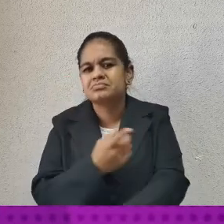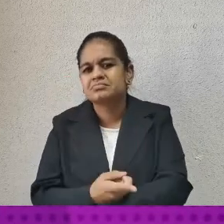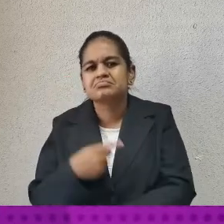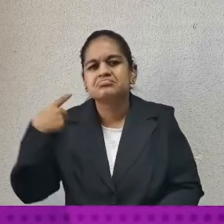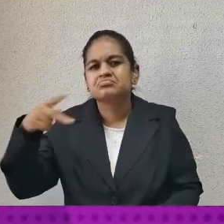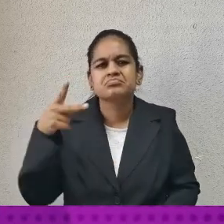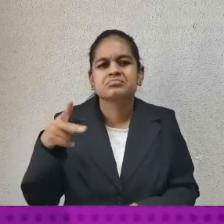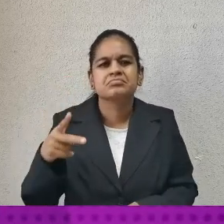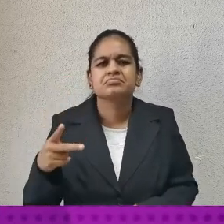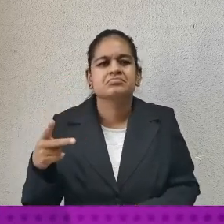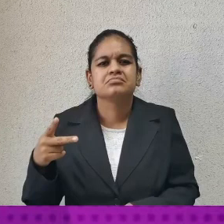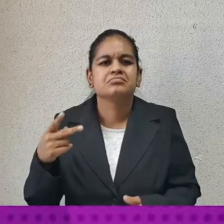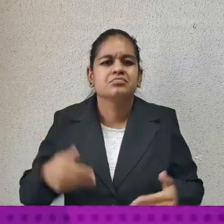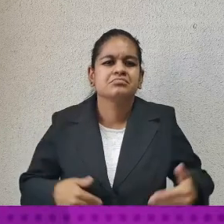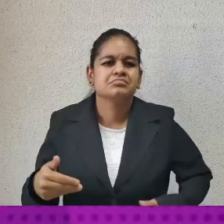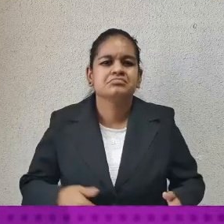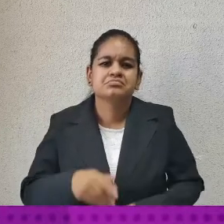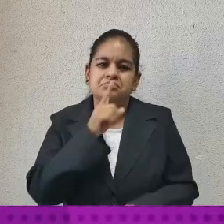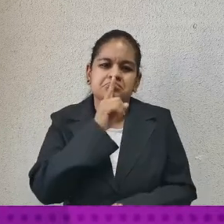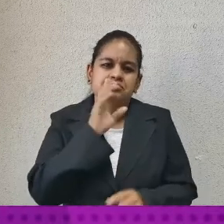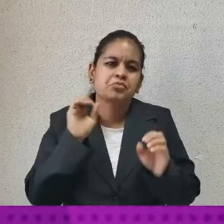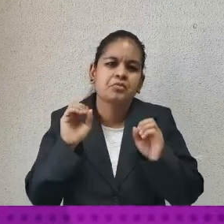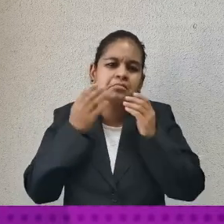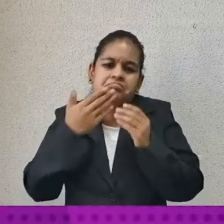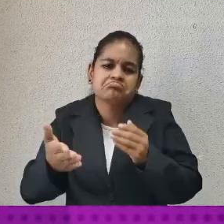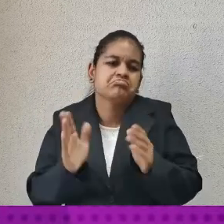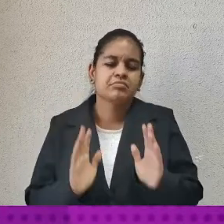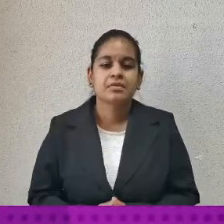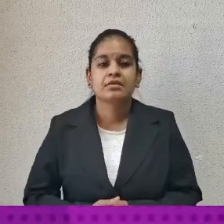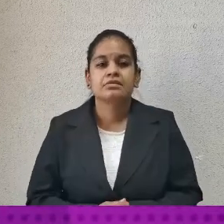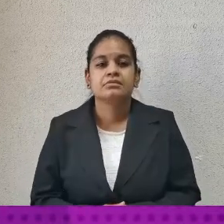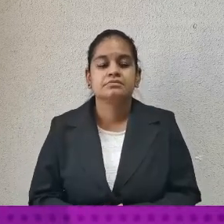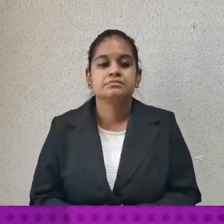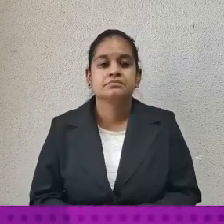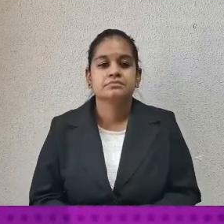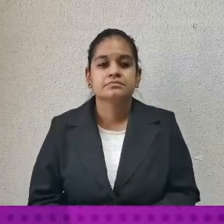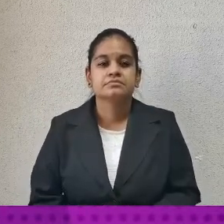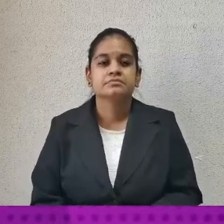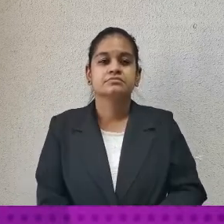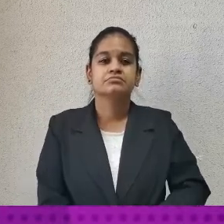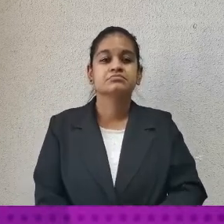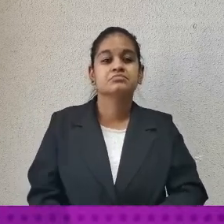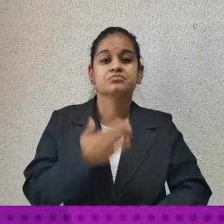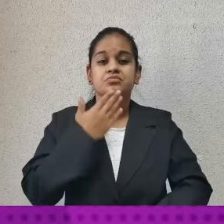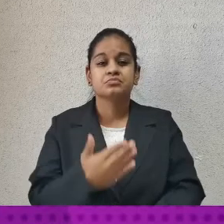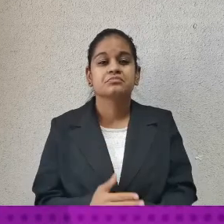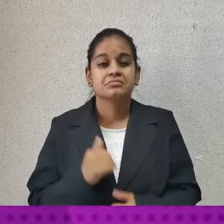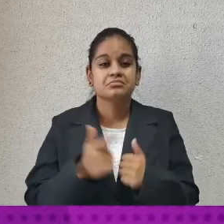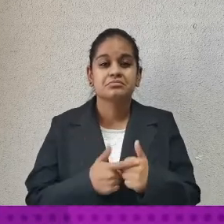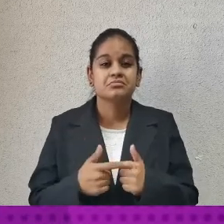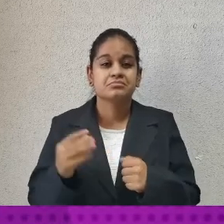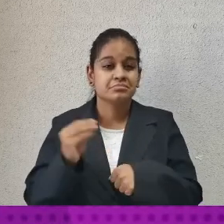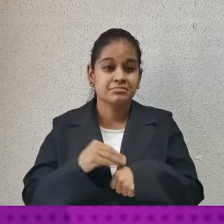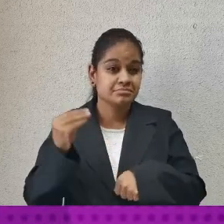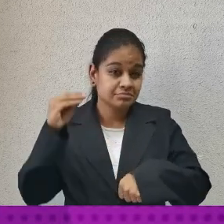podrán no presentar ningún juicio y los resultados quedar firmes. Perfecto. ¿Algo más que nos quisiera comentar, consejero? La verdad es que es muy